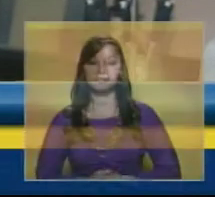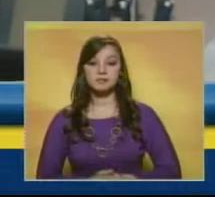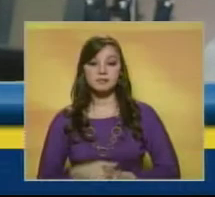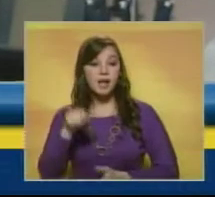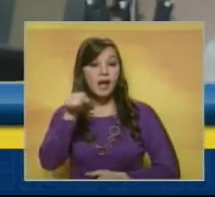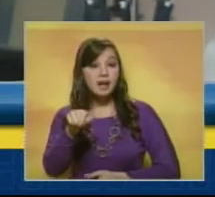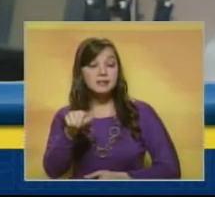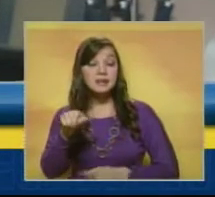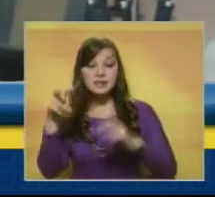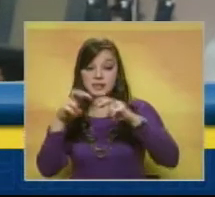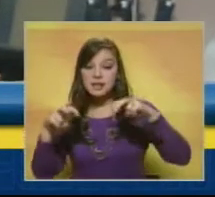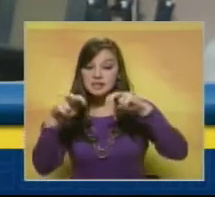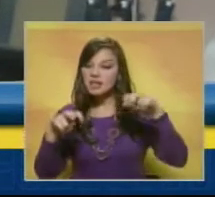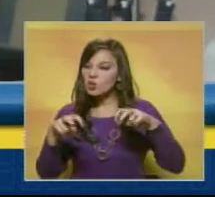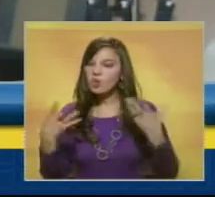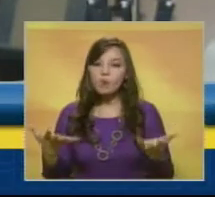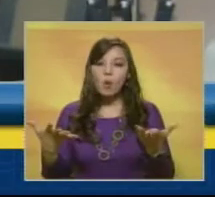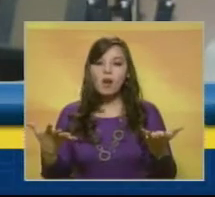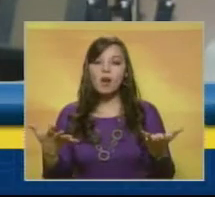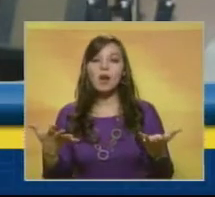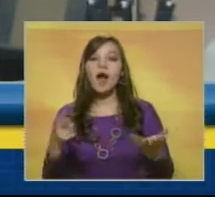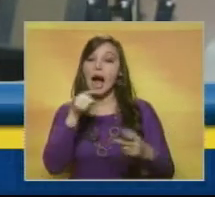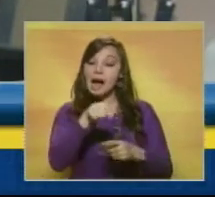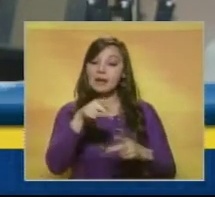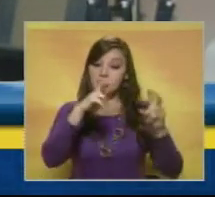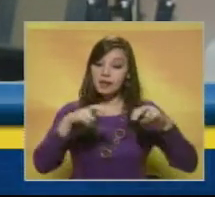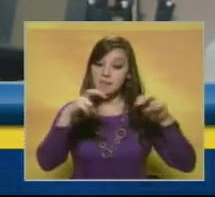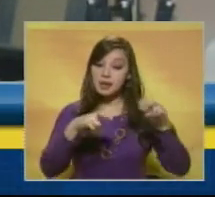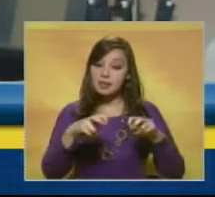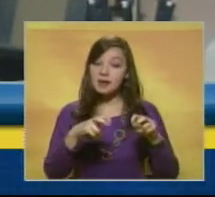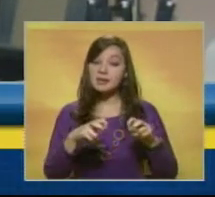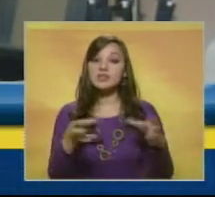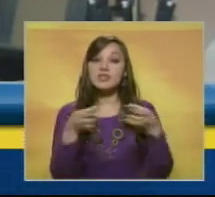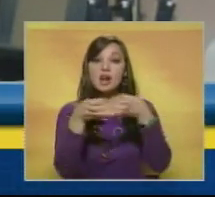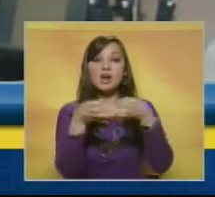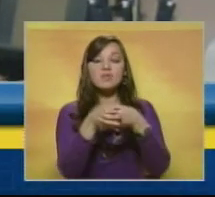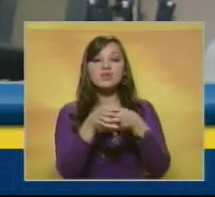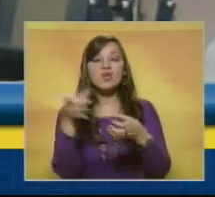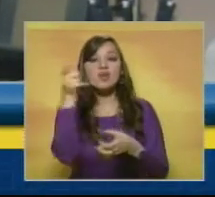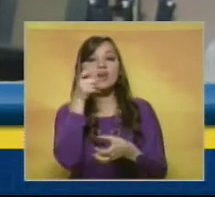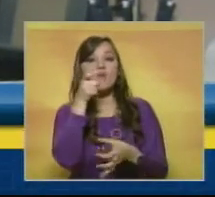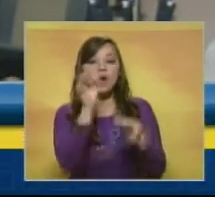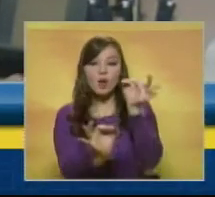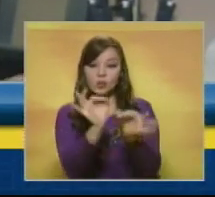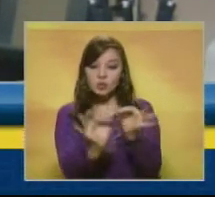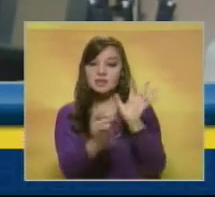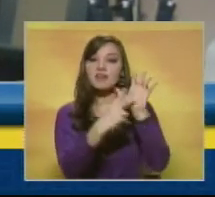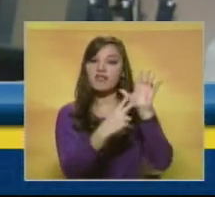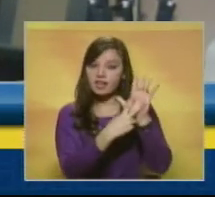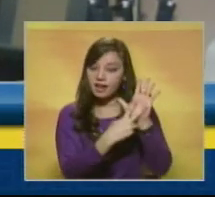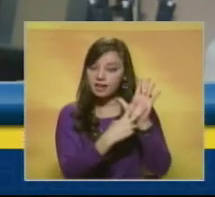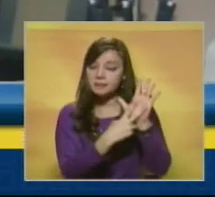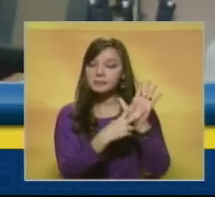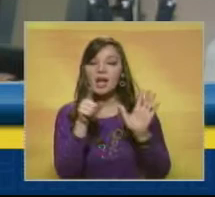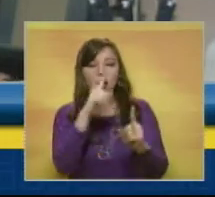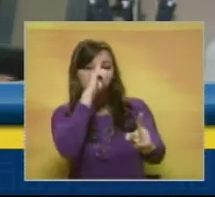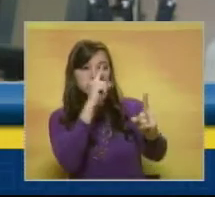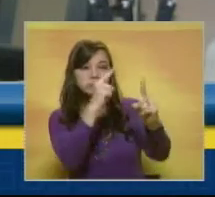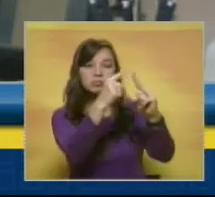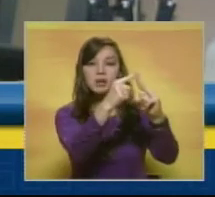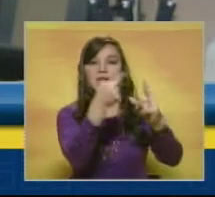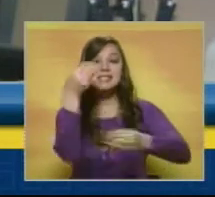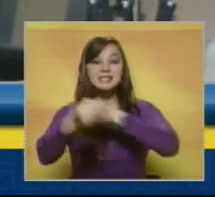Actualmente se estudian en esta área se encuentran las investigaciones a propósito de la Comisión por la Justicia y la Verdad. Entre los retos planteados está